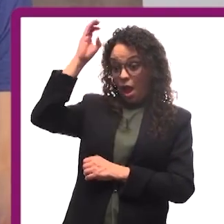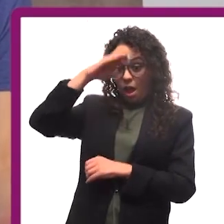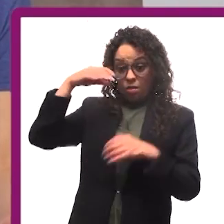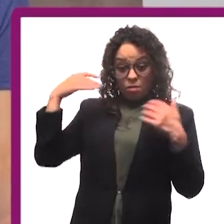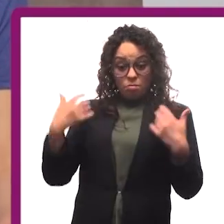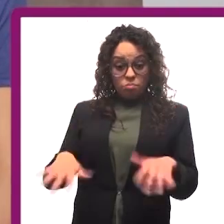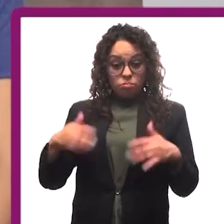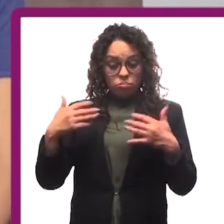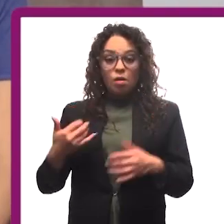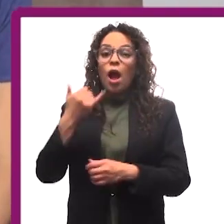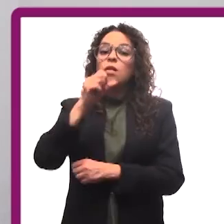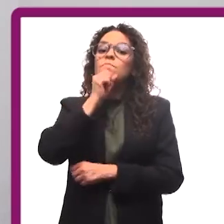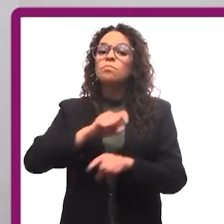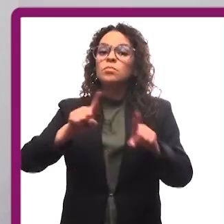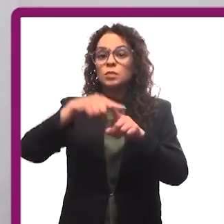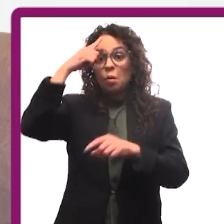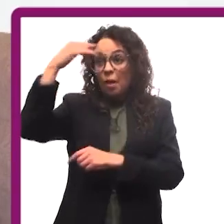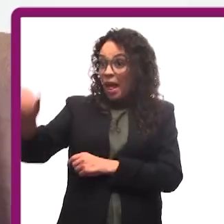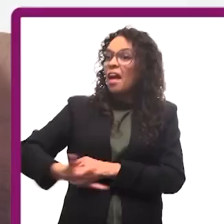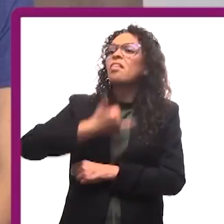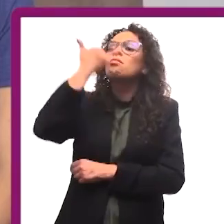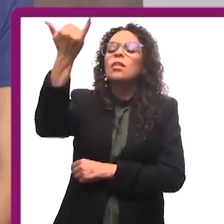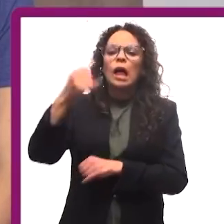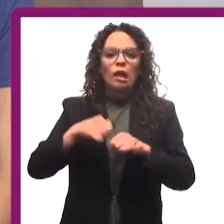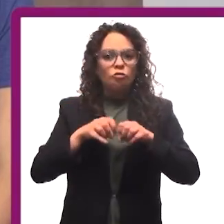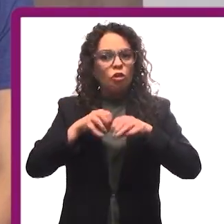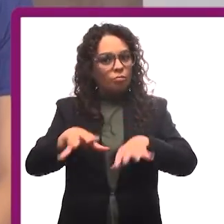para malentendernos, don Calambres.